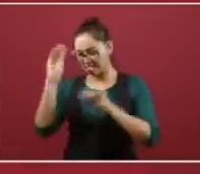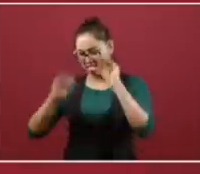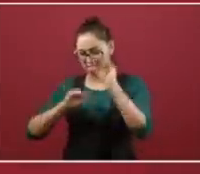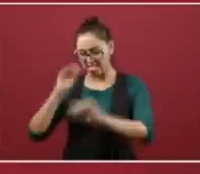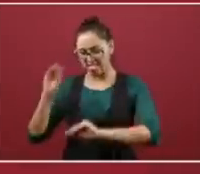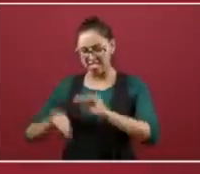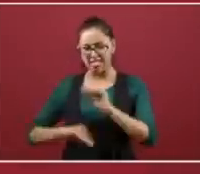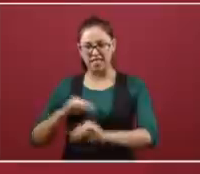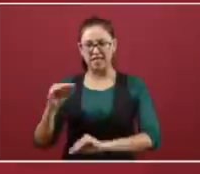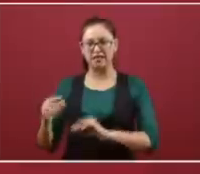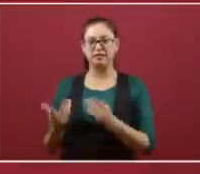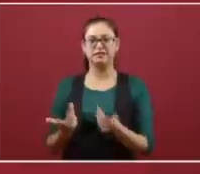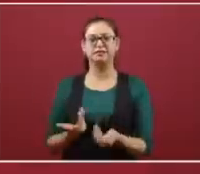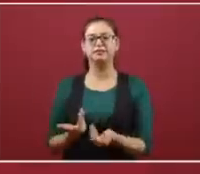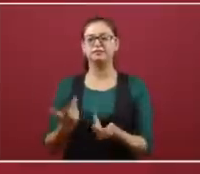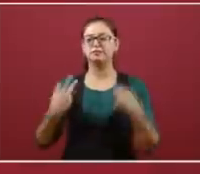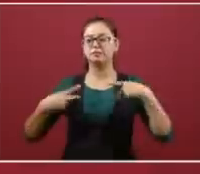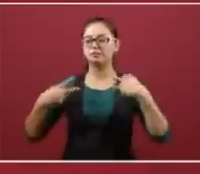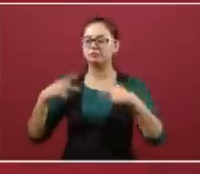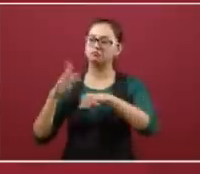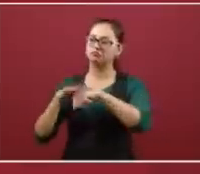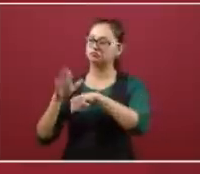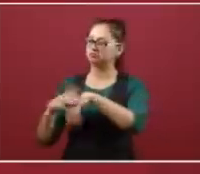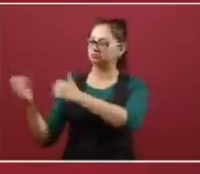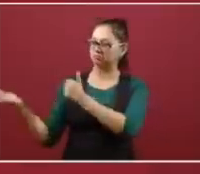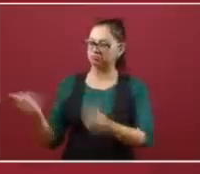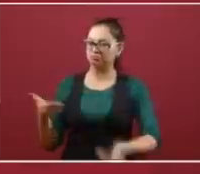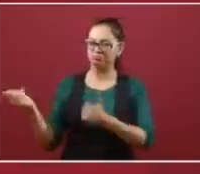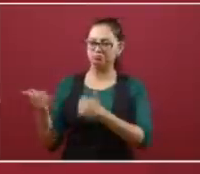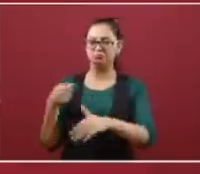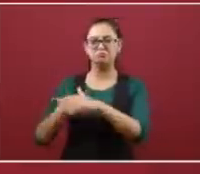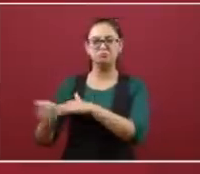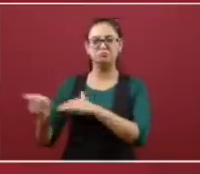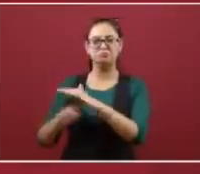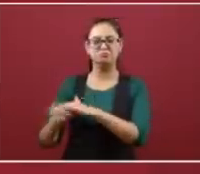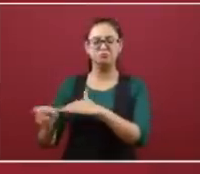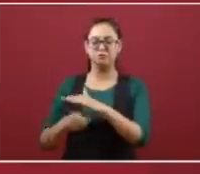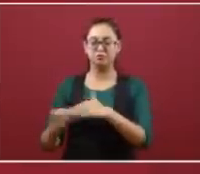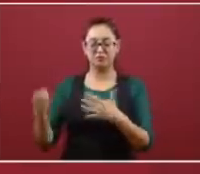el acarreo todo eso